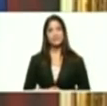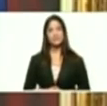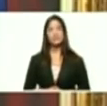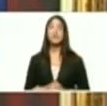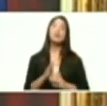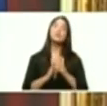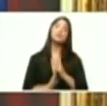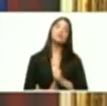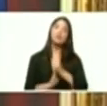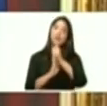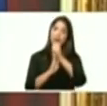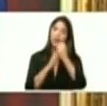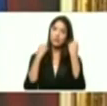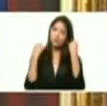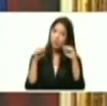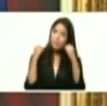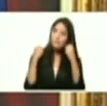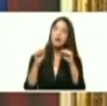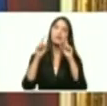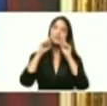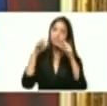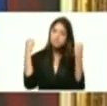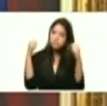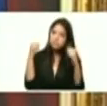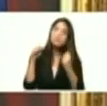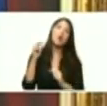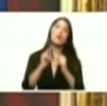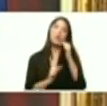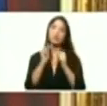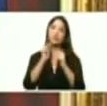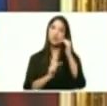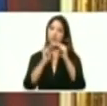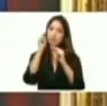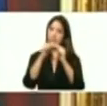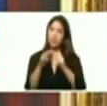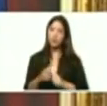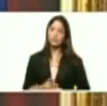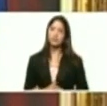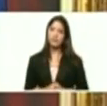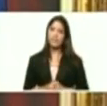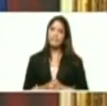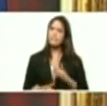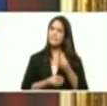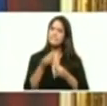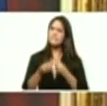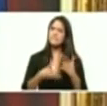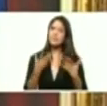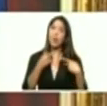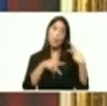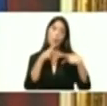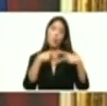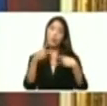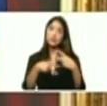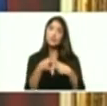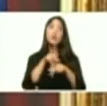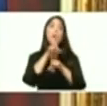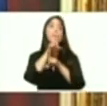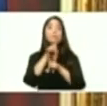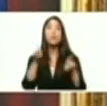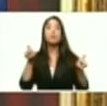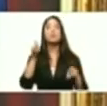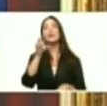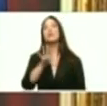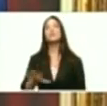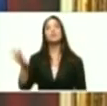su liderazgo pedagógico, constructivo. Y hecha de un proceso de consulta nacional,